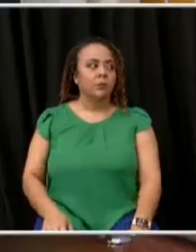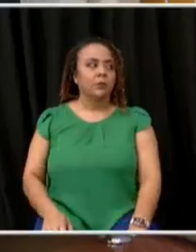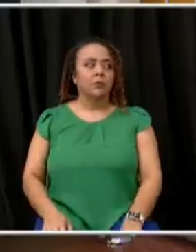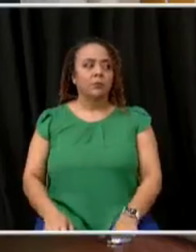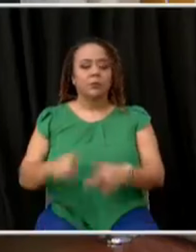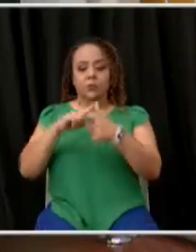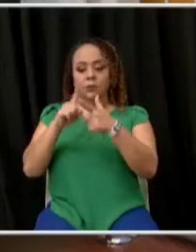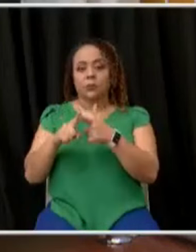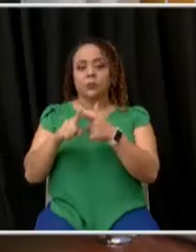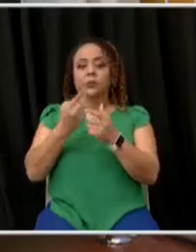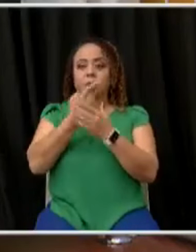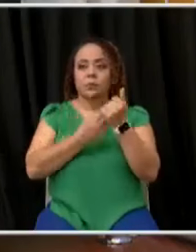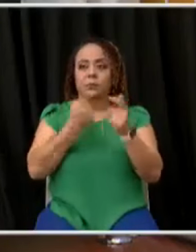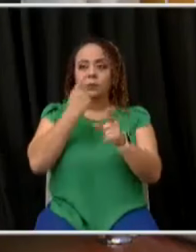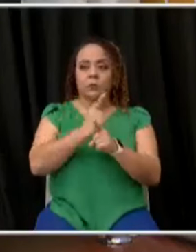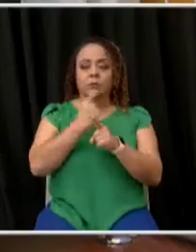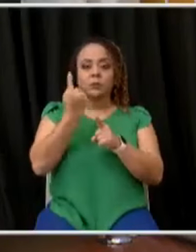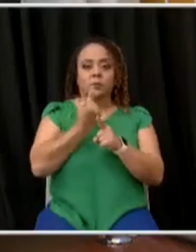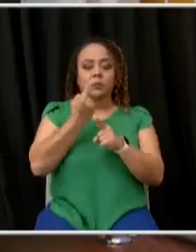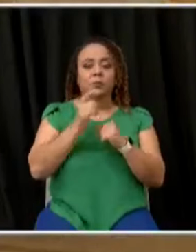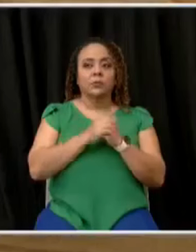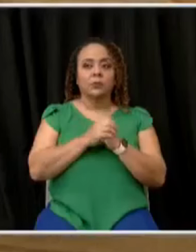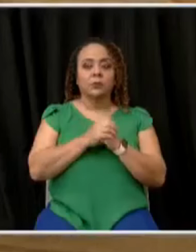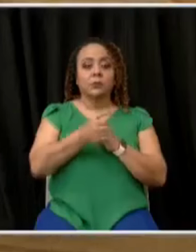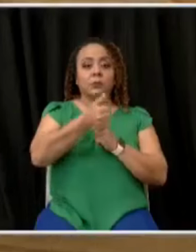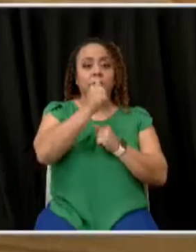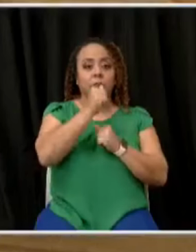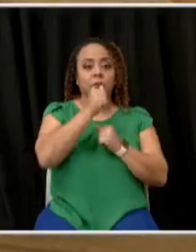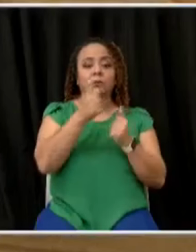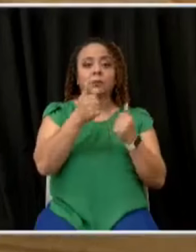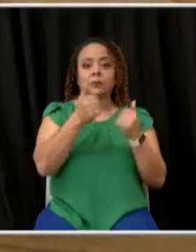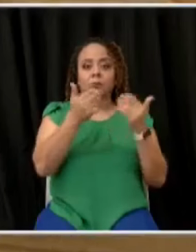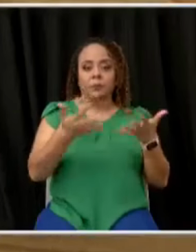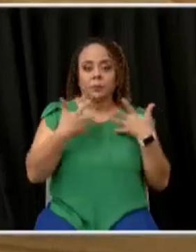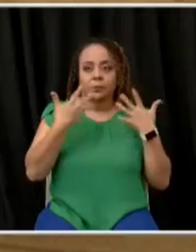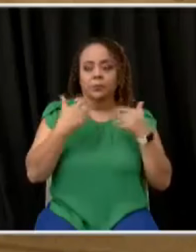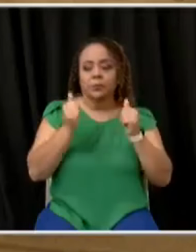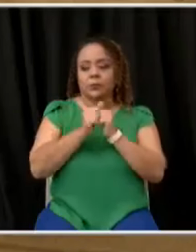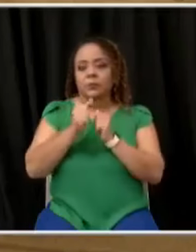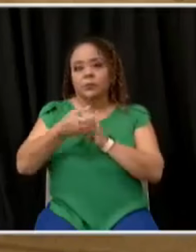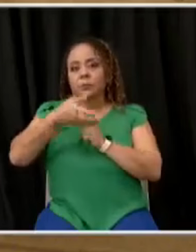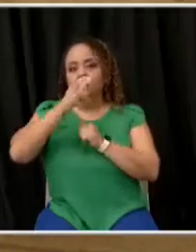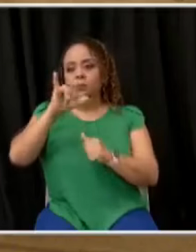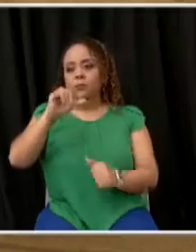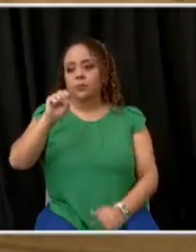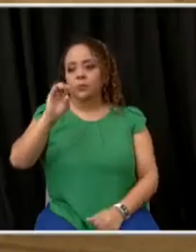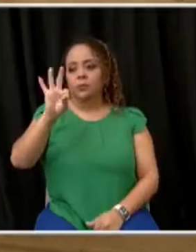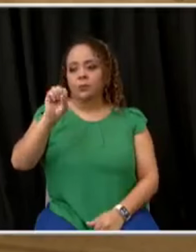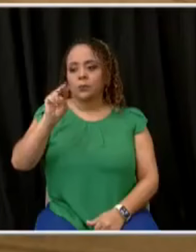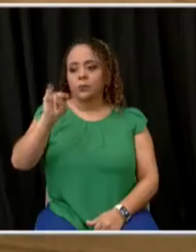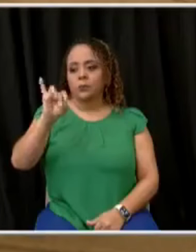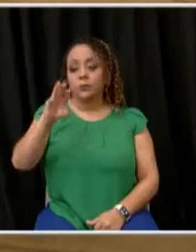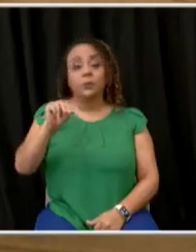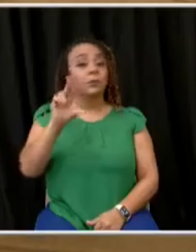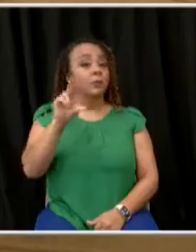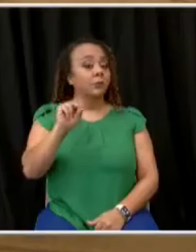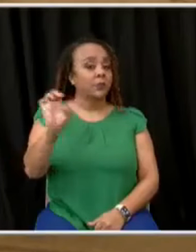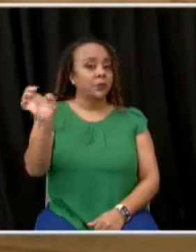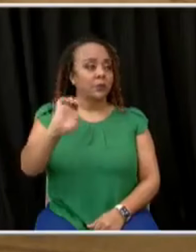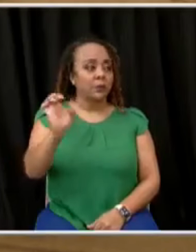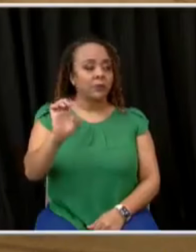entonces la combinación correcta siempre es agua fresca con bebida isotónica, no